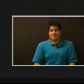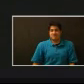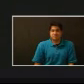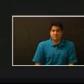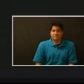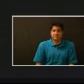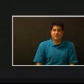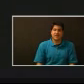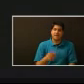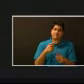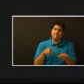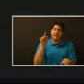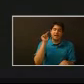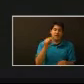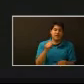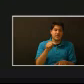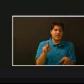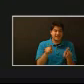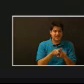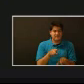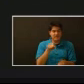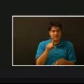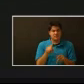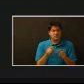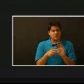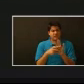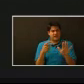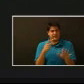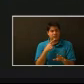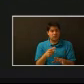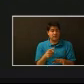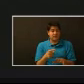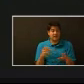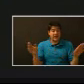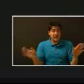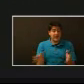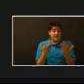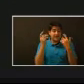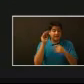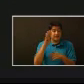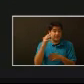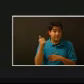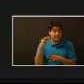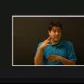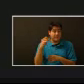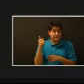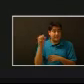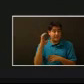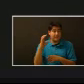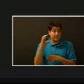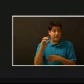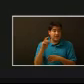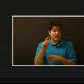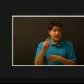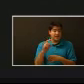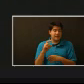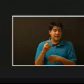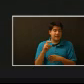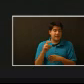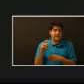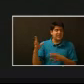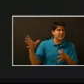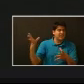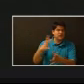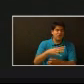Entonces, pero ahí en el mismo texto, la segunda parte dice, levántate, Barak, y somete a los que te